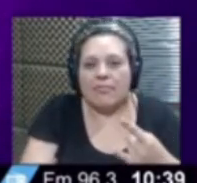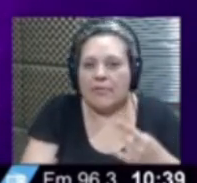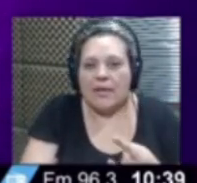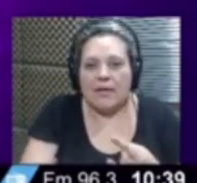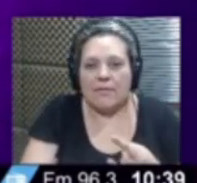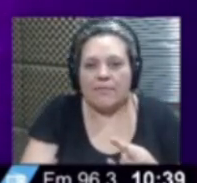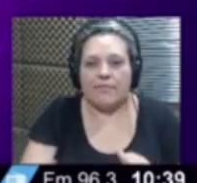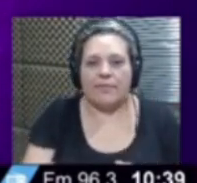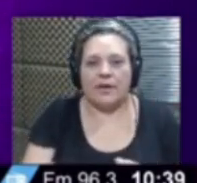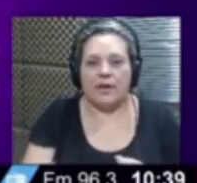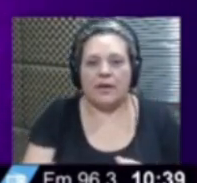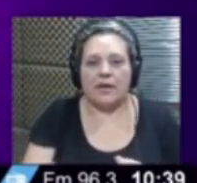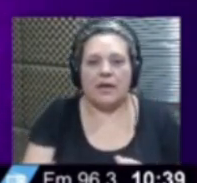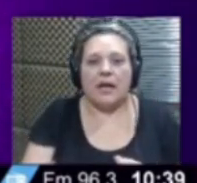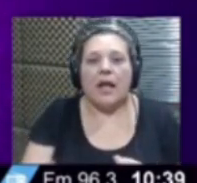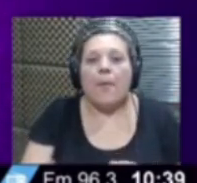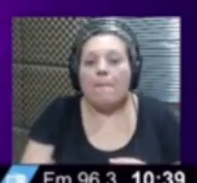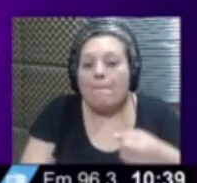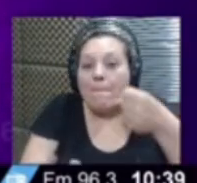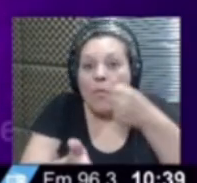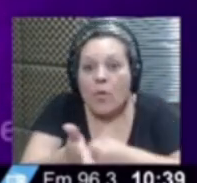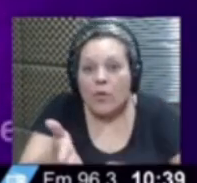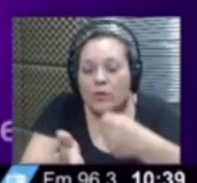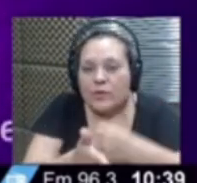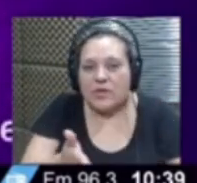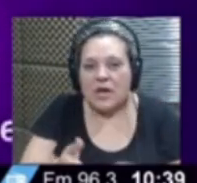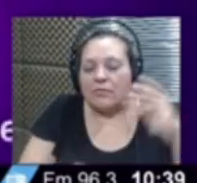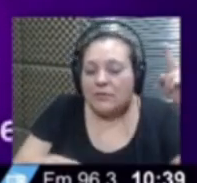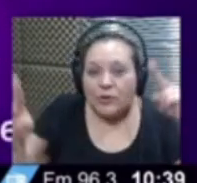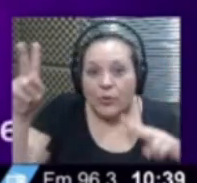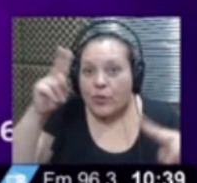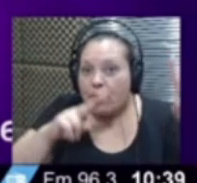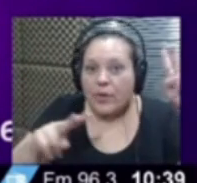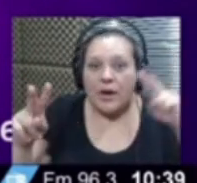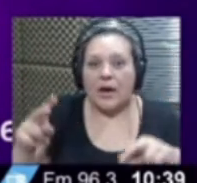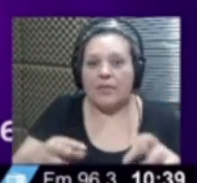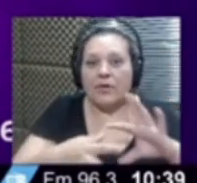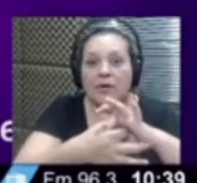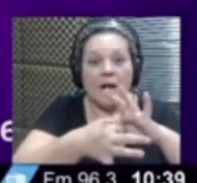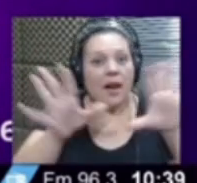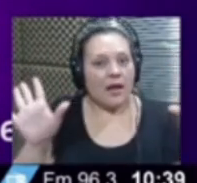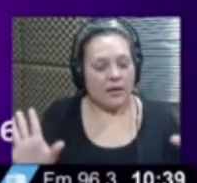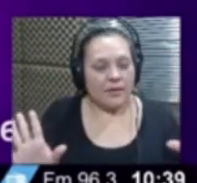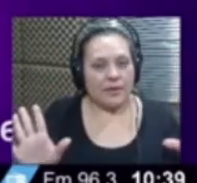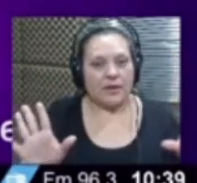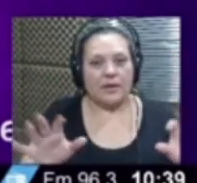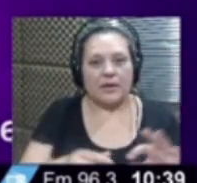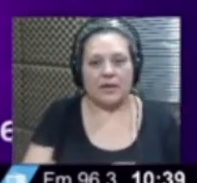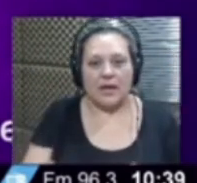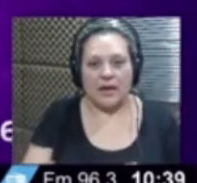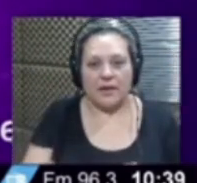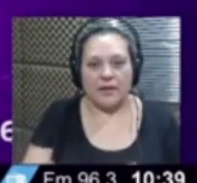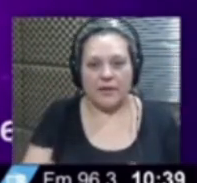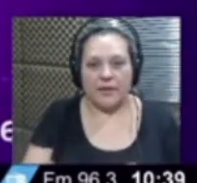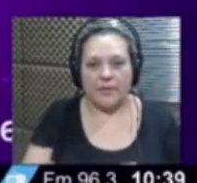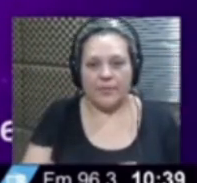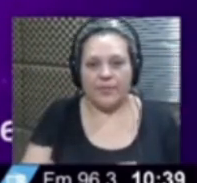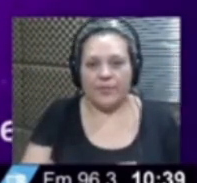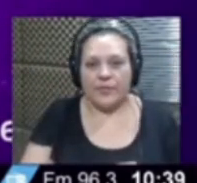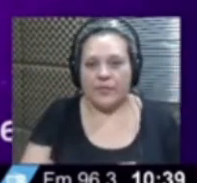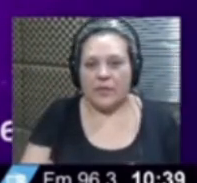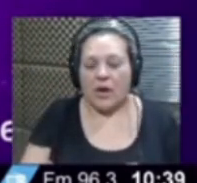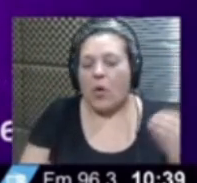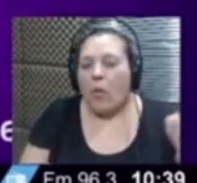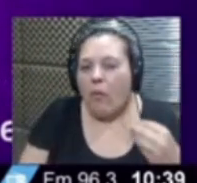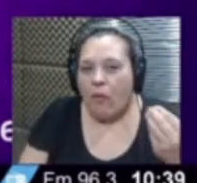por la esclavitud, no solamente esclavitud física, sino también en contra de la esclavitud física y en contra